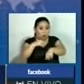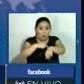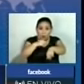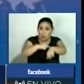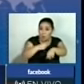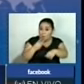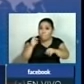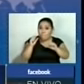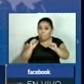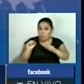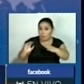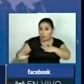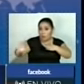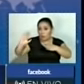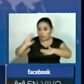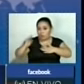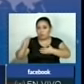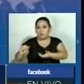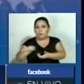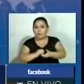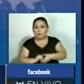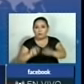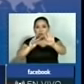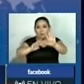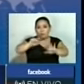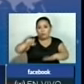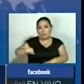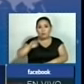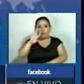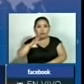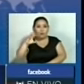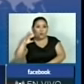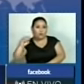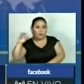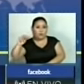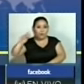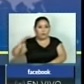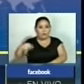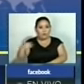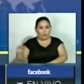horas, hemos prometido de forma colectiva 7.400 millones de euros para